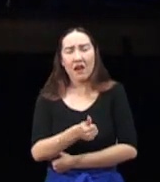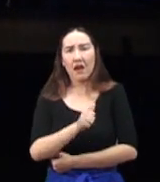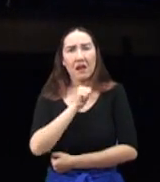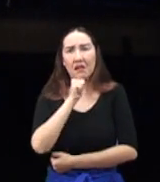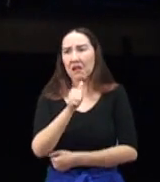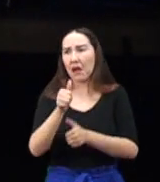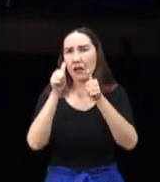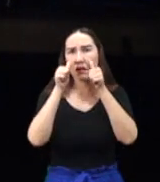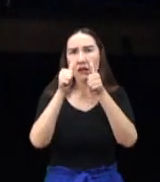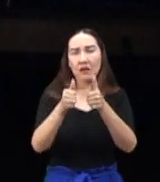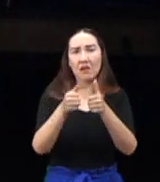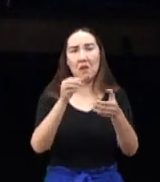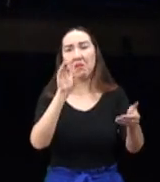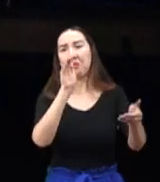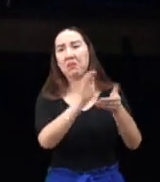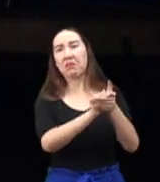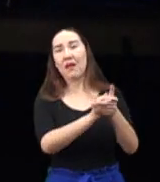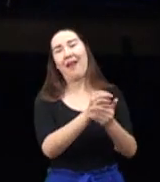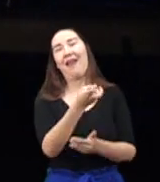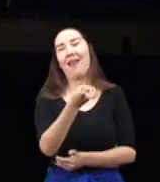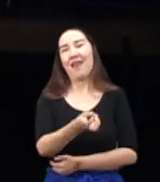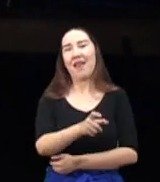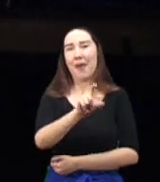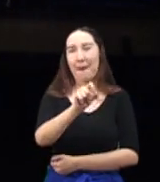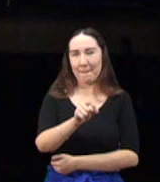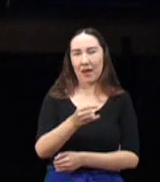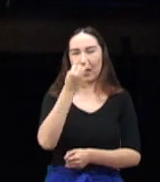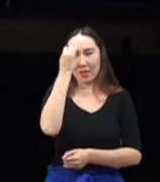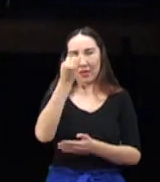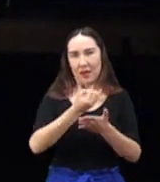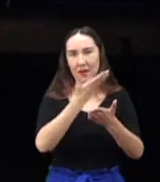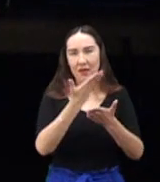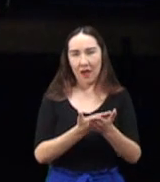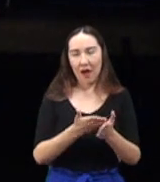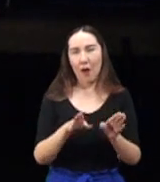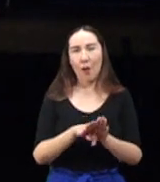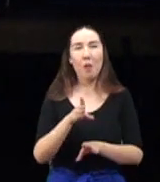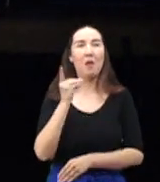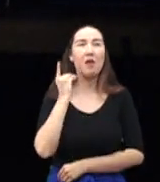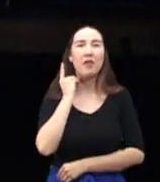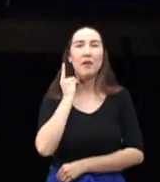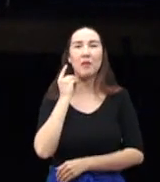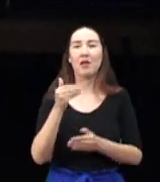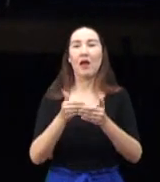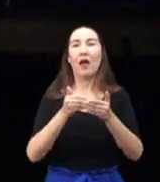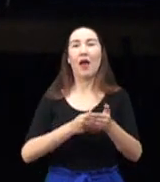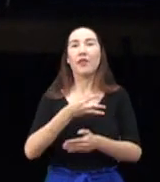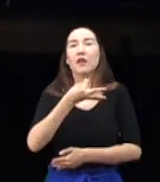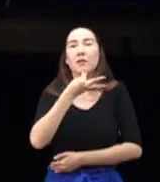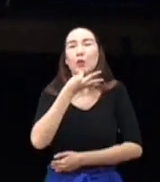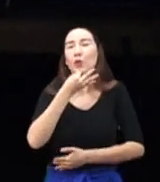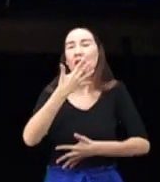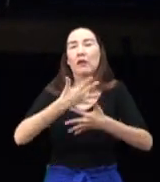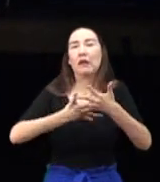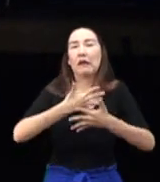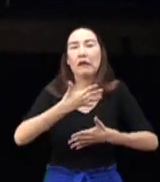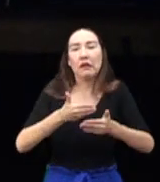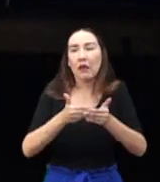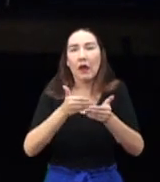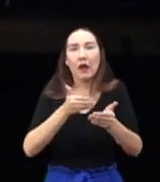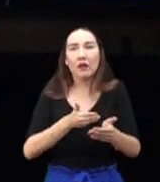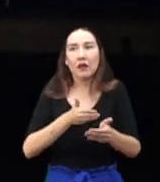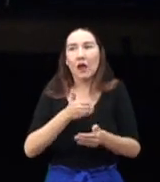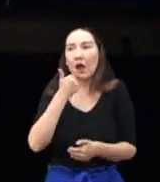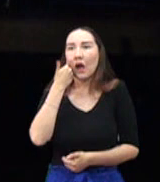más de 20 iniciativas, los holgazanes de los diputados, como lo dejaron 15 minutos antes, como siempre, como todo,